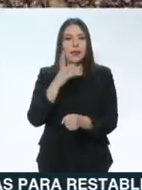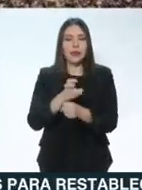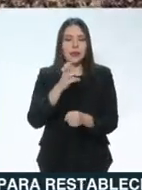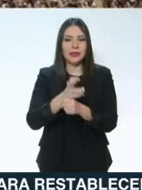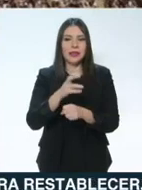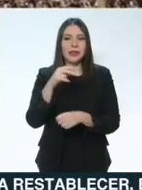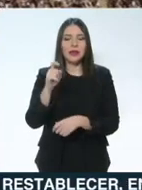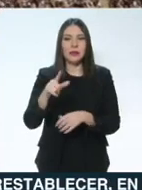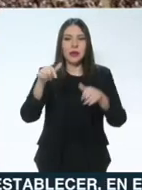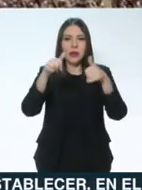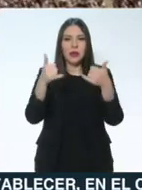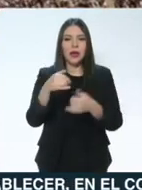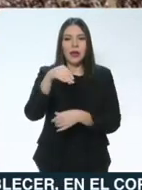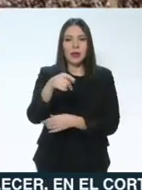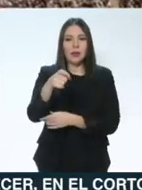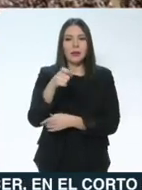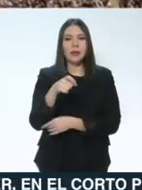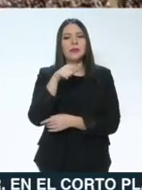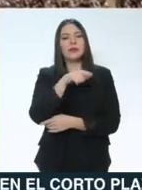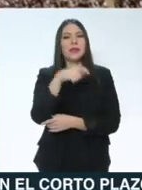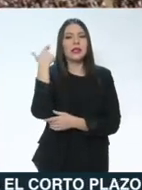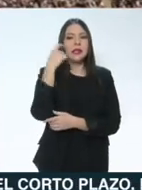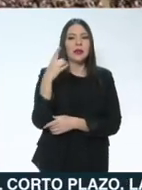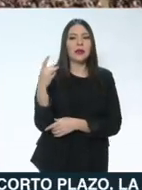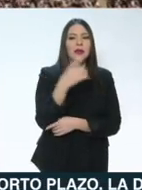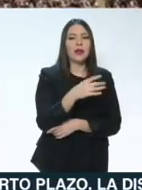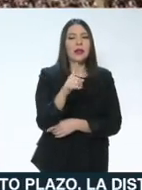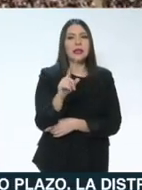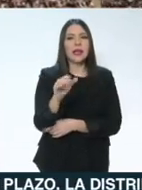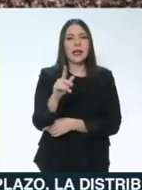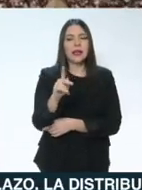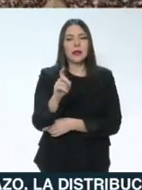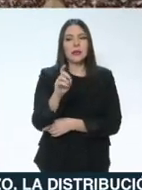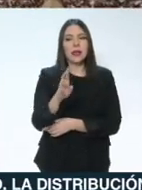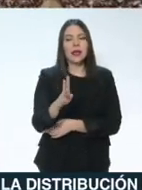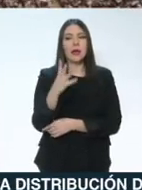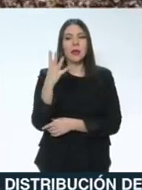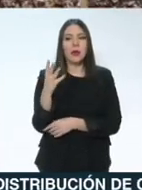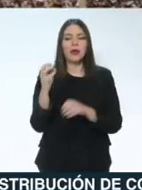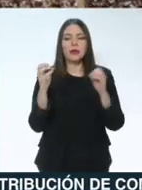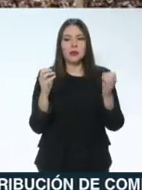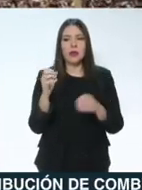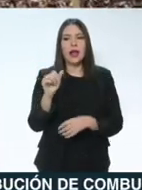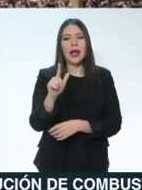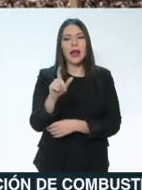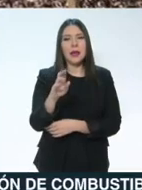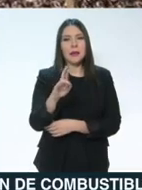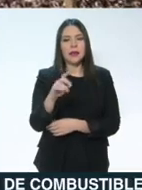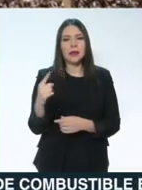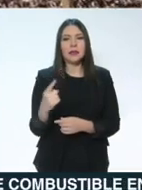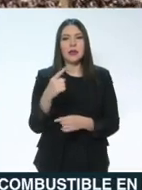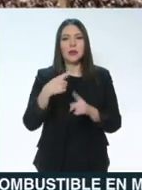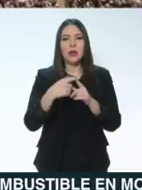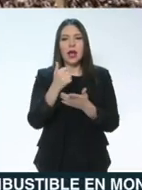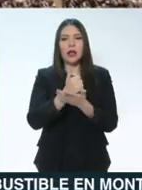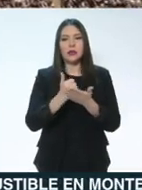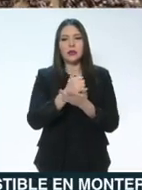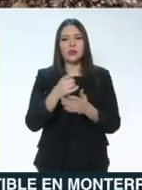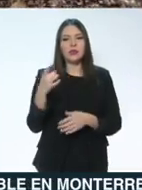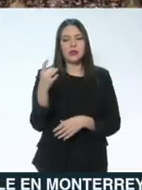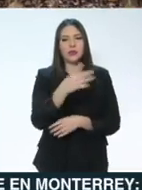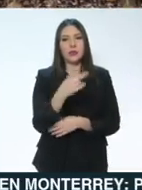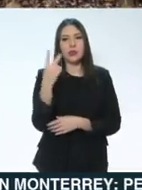Querétaro goleó 4-0 a Zacatepec. Alebrijes cayó en casa 2-1 con Cruz Azul. América venció en el